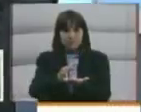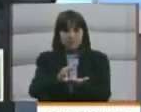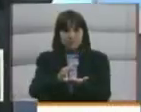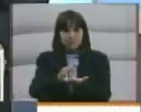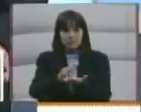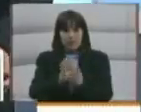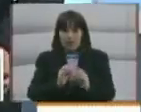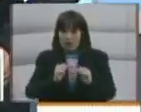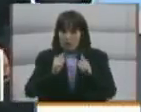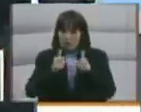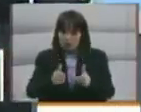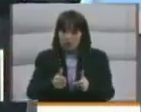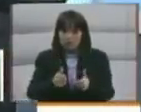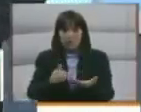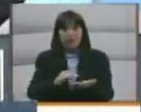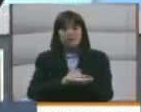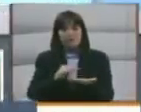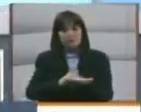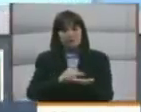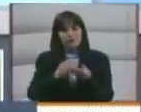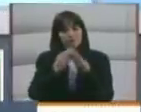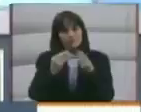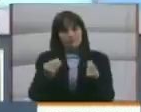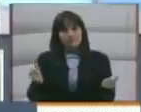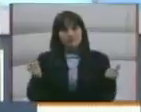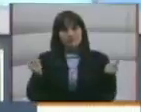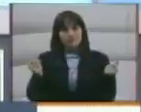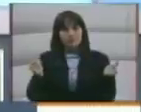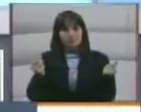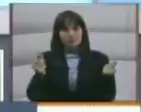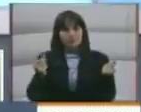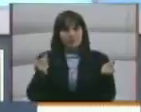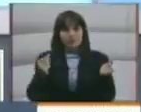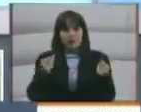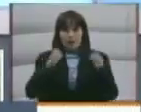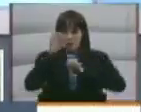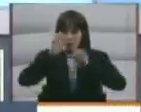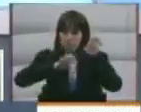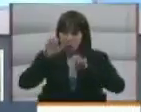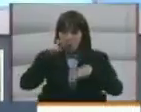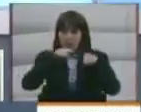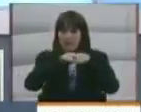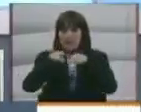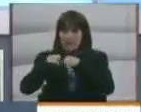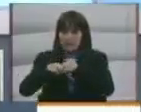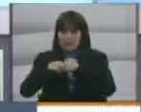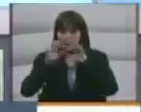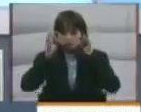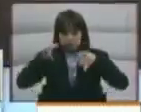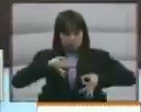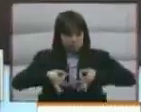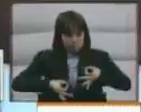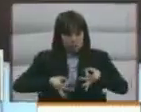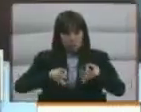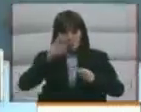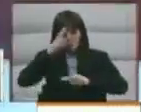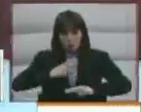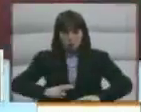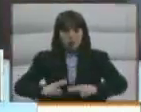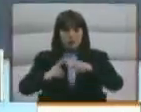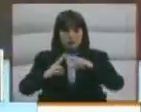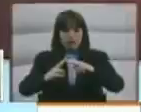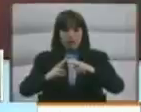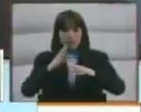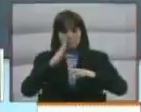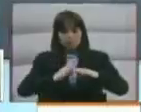de la solución. La crítica y la autocrítica, cuando es honesta y es leal, es